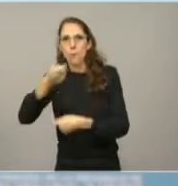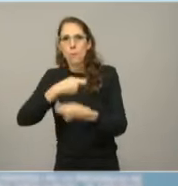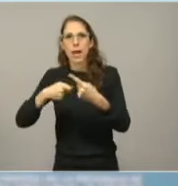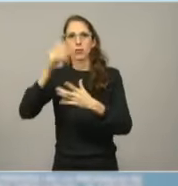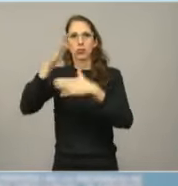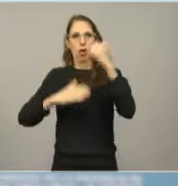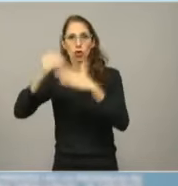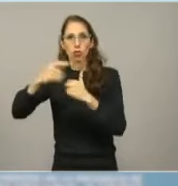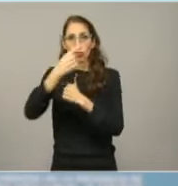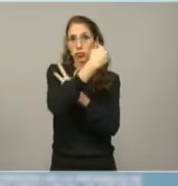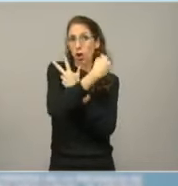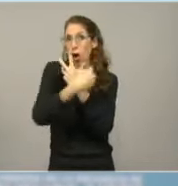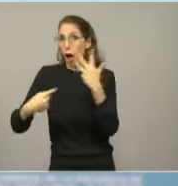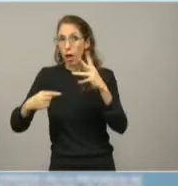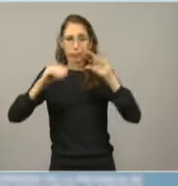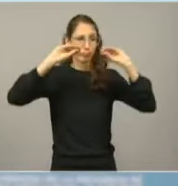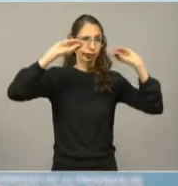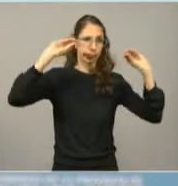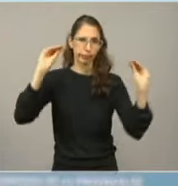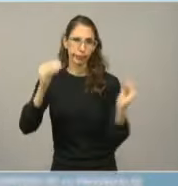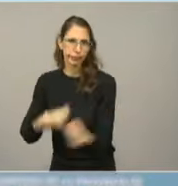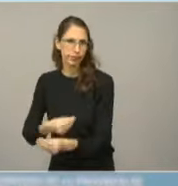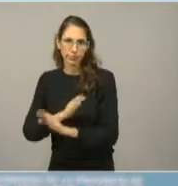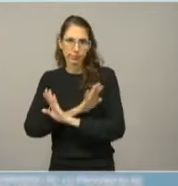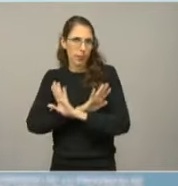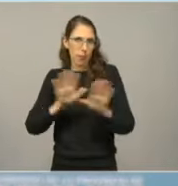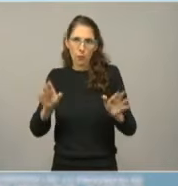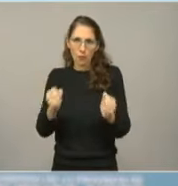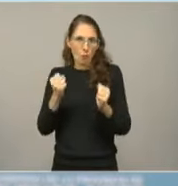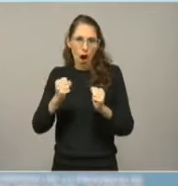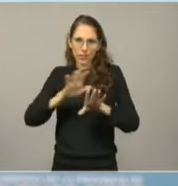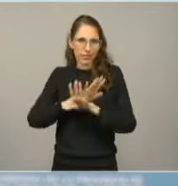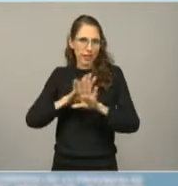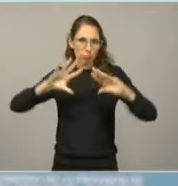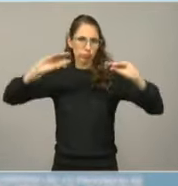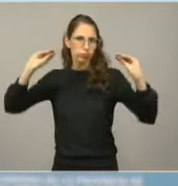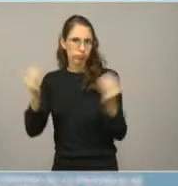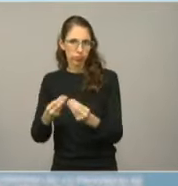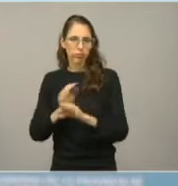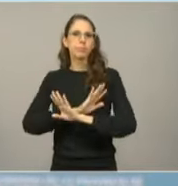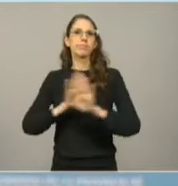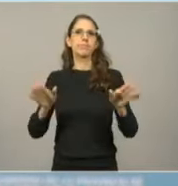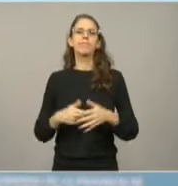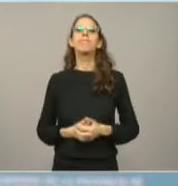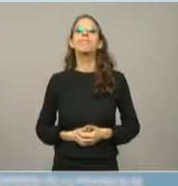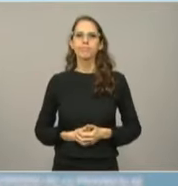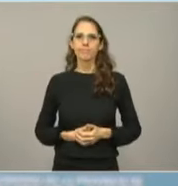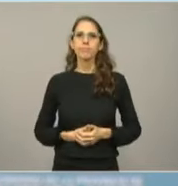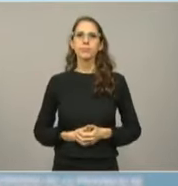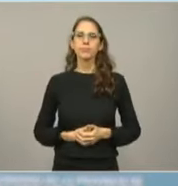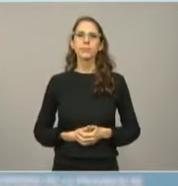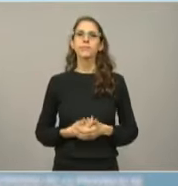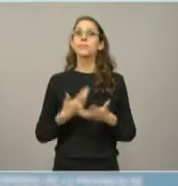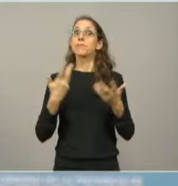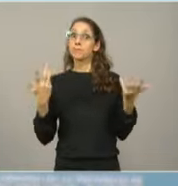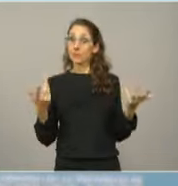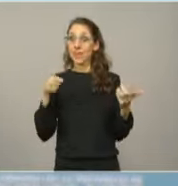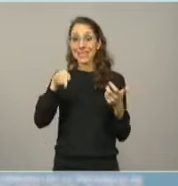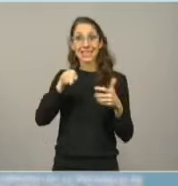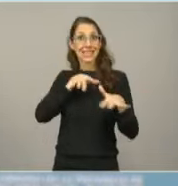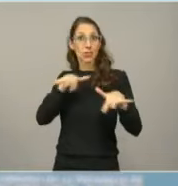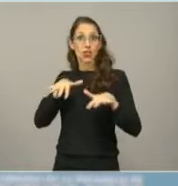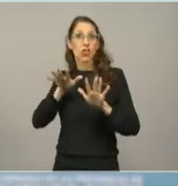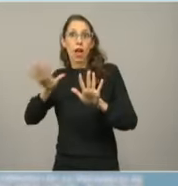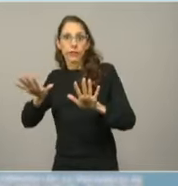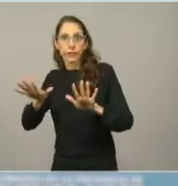de una manera muy muy significativa en la provincia de Buenos Aires por supuesto esto impacta en